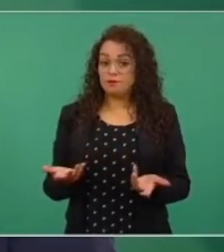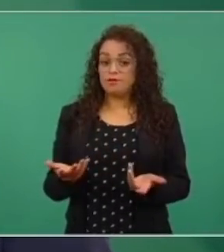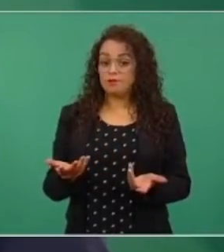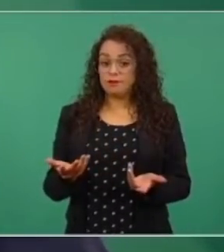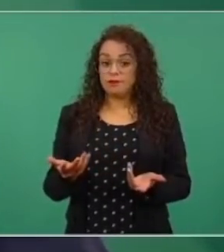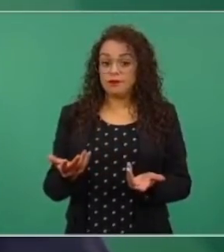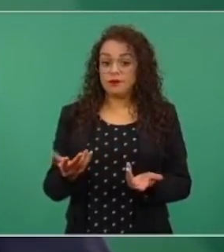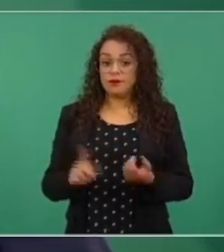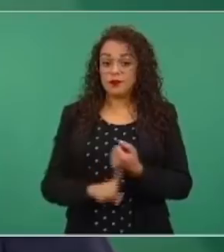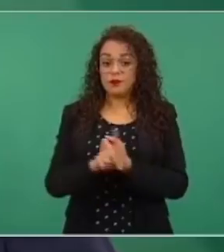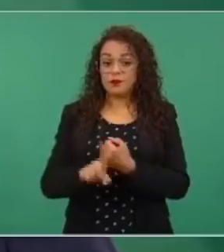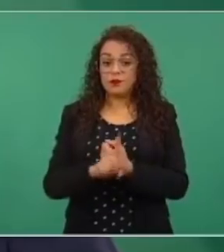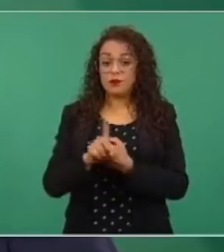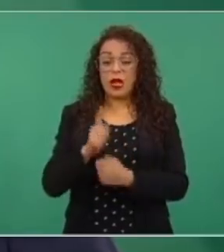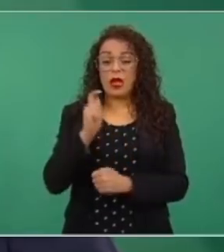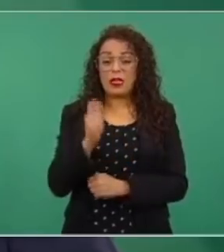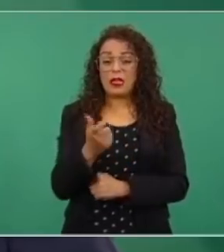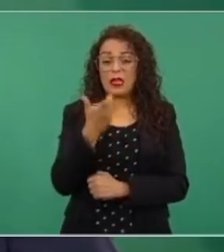crisis financiera.